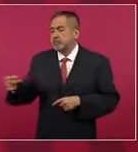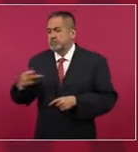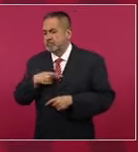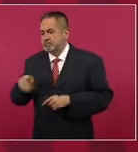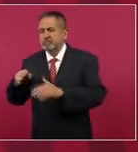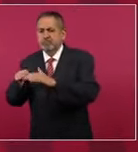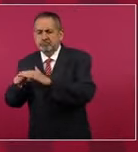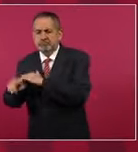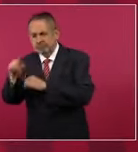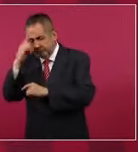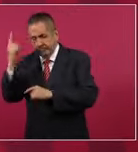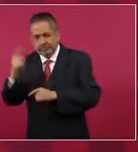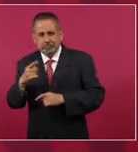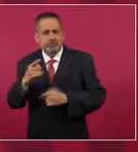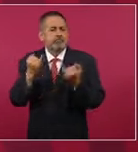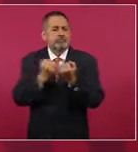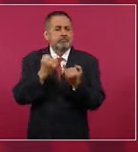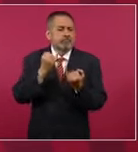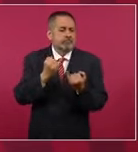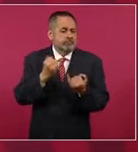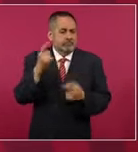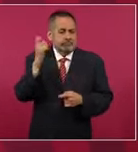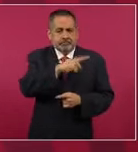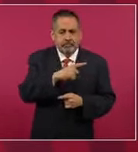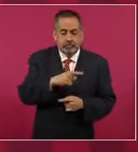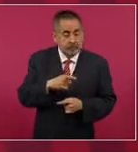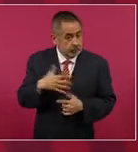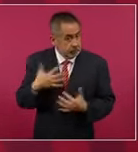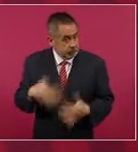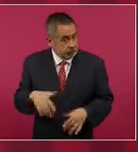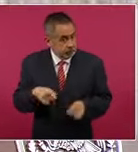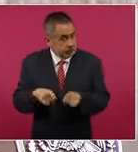durísimo, es subversivo.